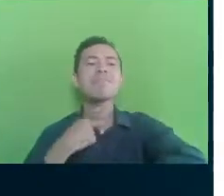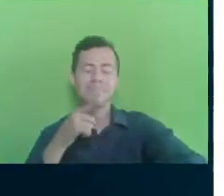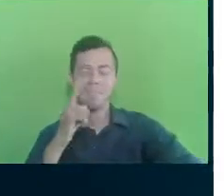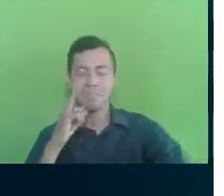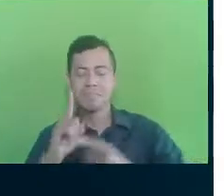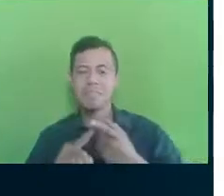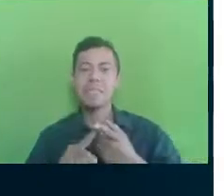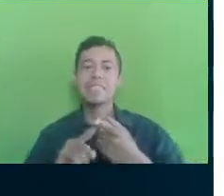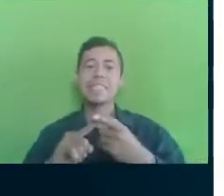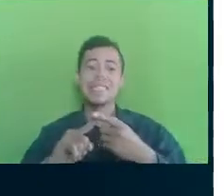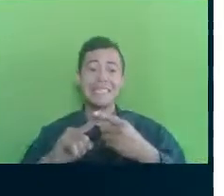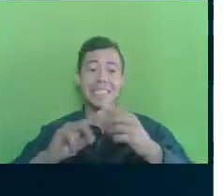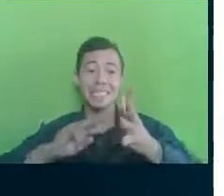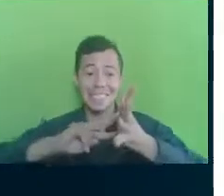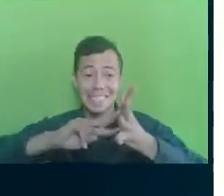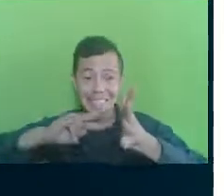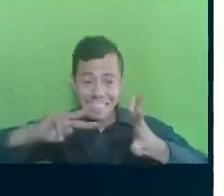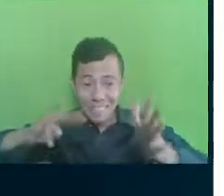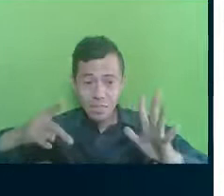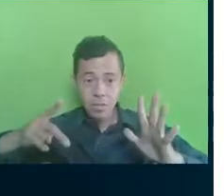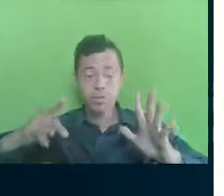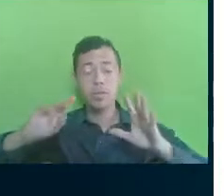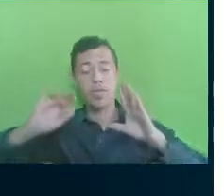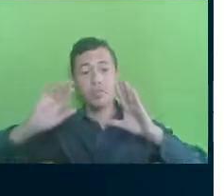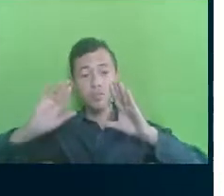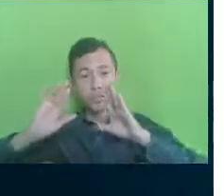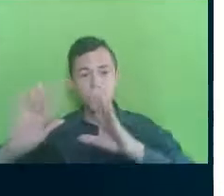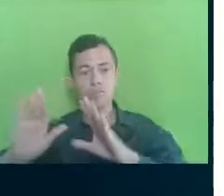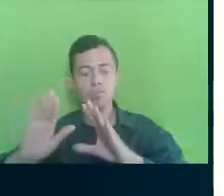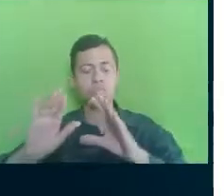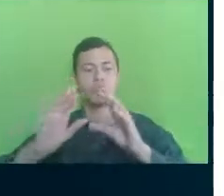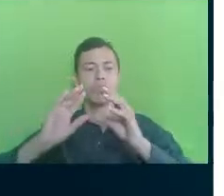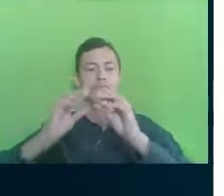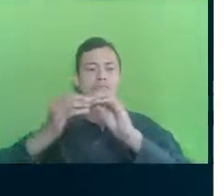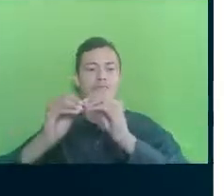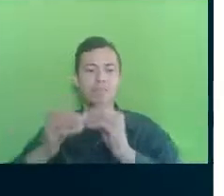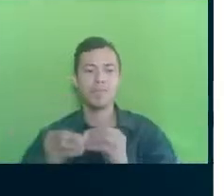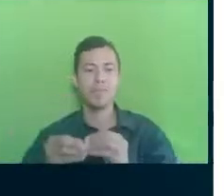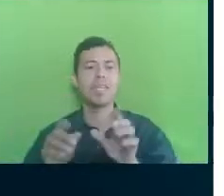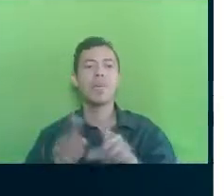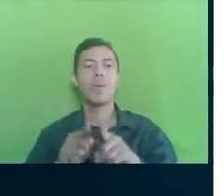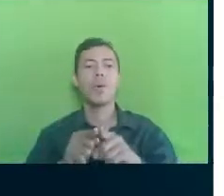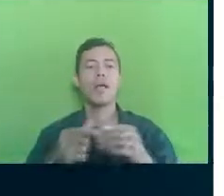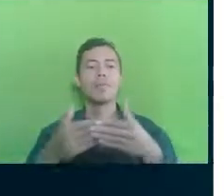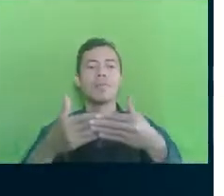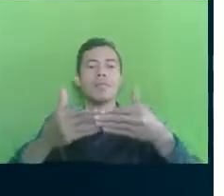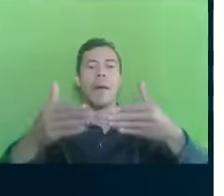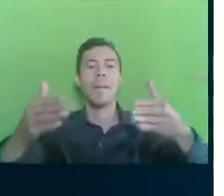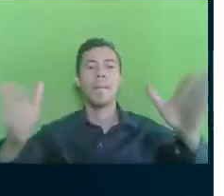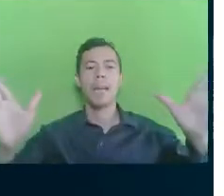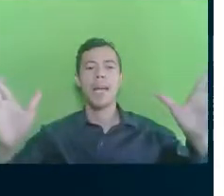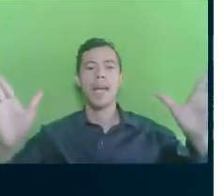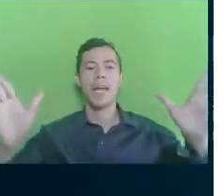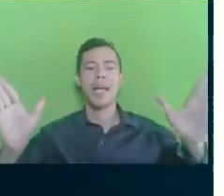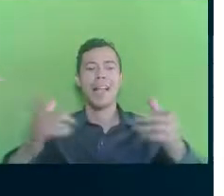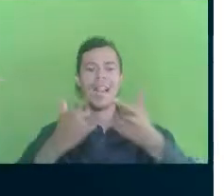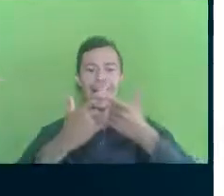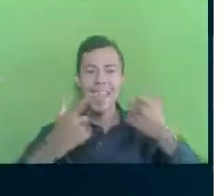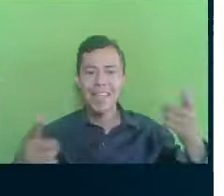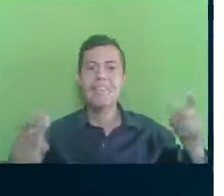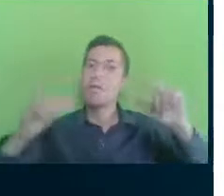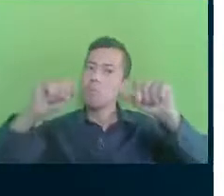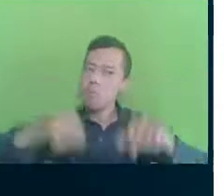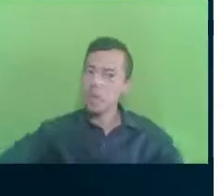mayoría de tecnologías disruptivas que ha desarrollado Google las vuelve código abierto, las comparte con la comunidad para que pueda ser